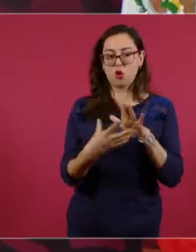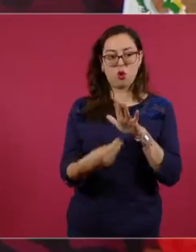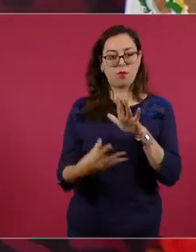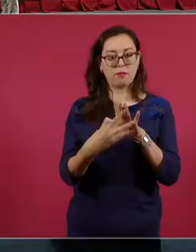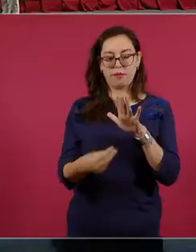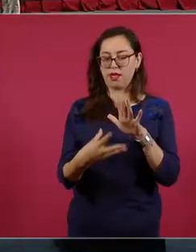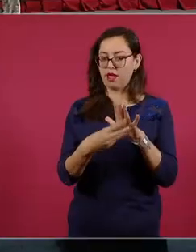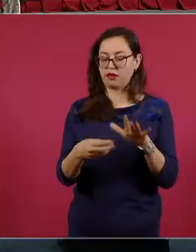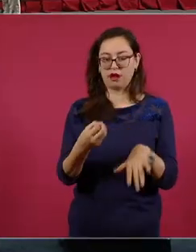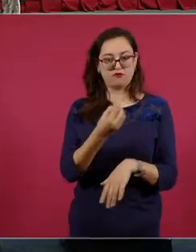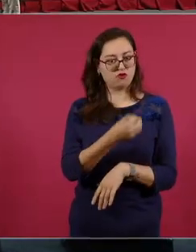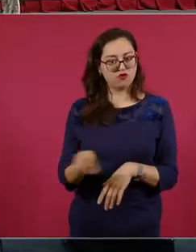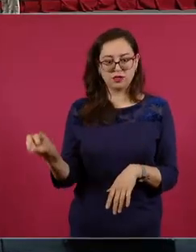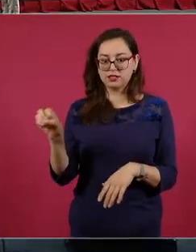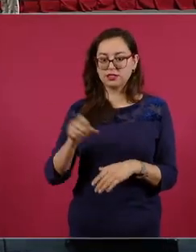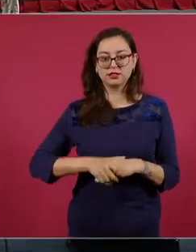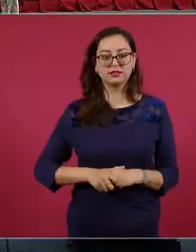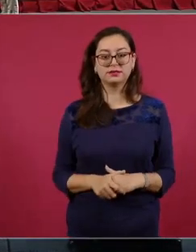copias,